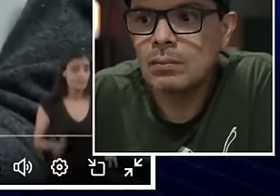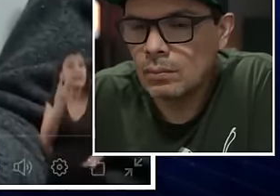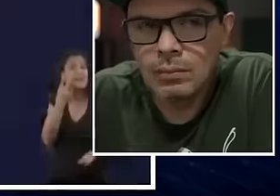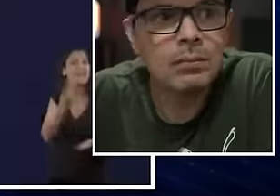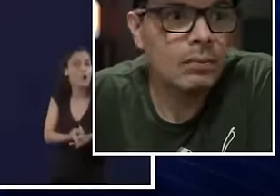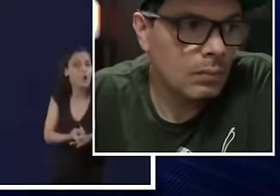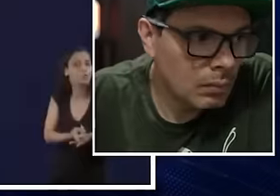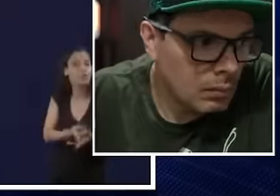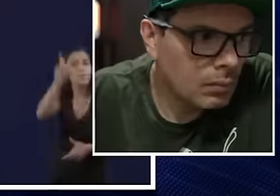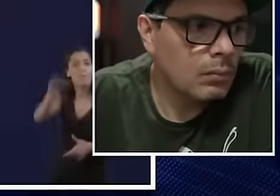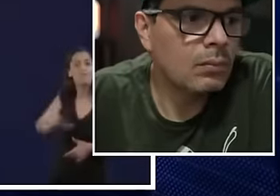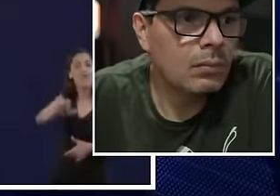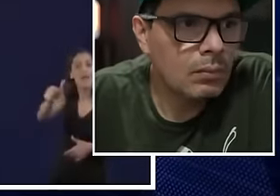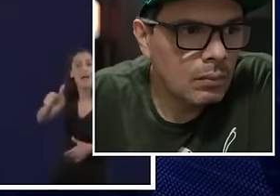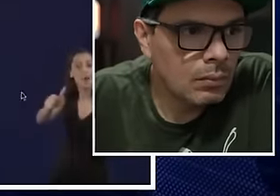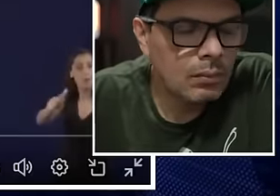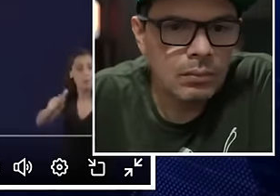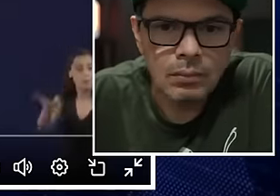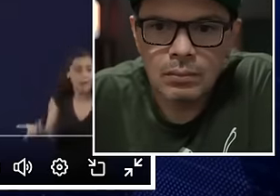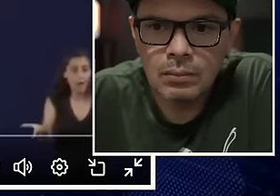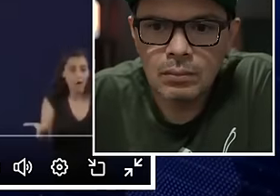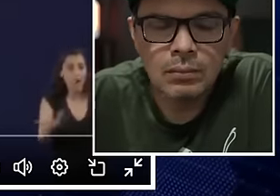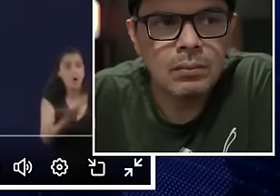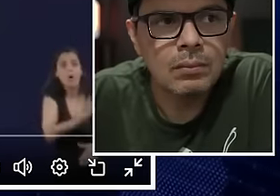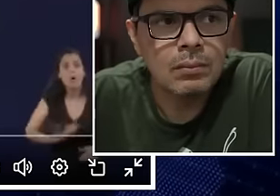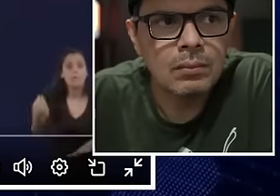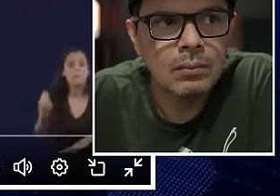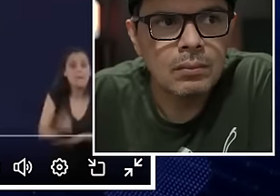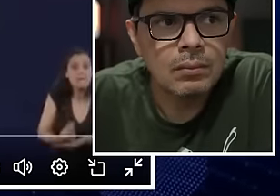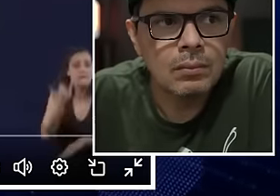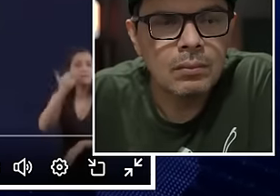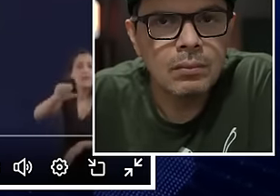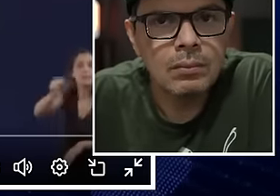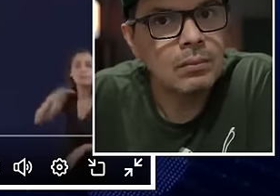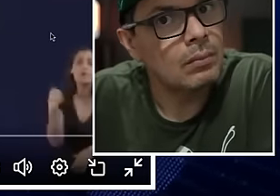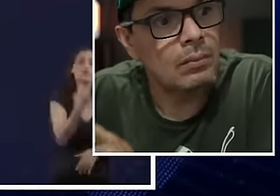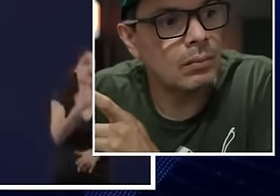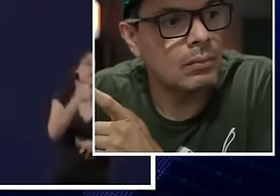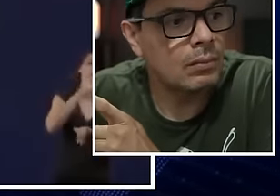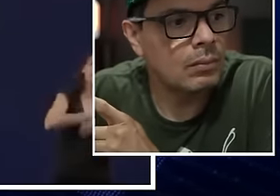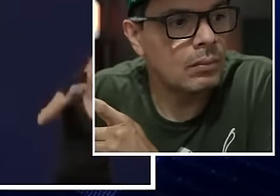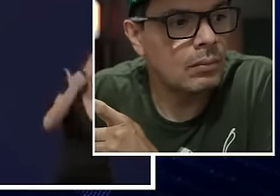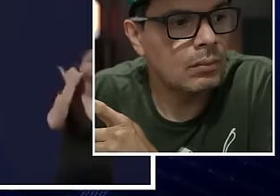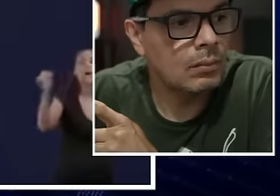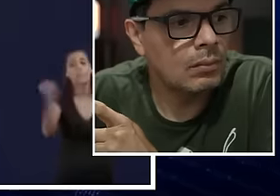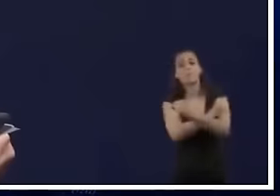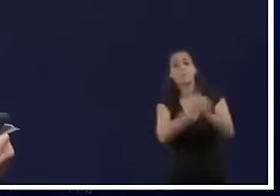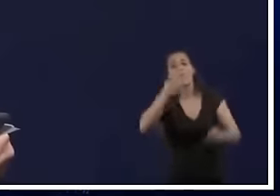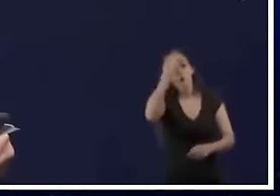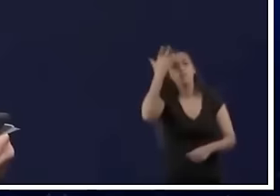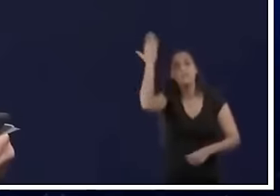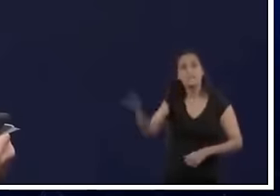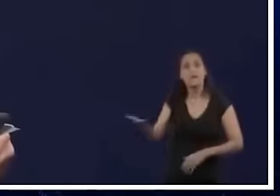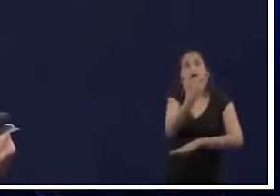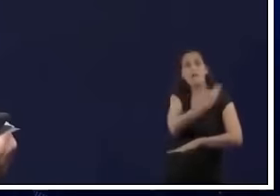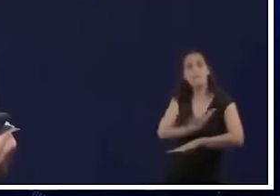ganador pero la el que sea el presidente electo como tal Y que lo tratemos como presidente de Venezuela para eso no